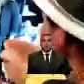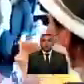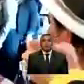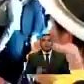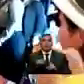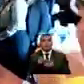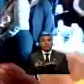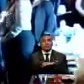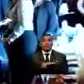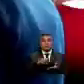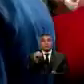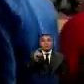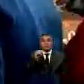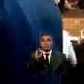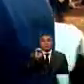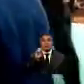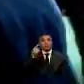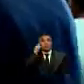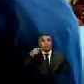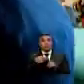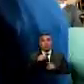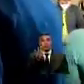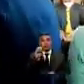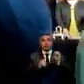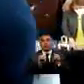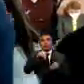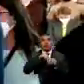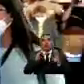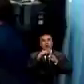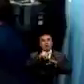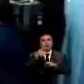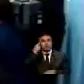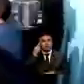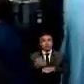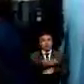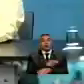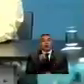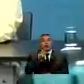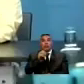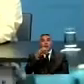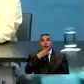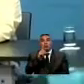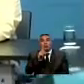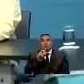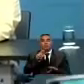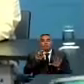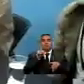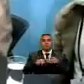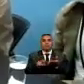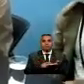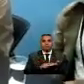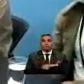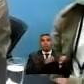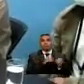Primera reunión oficial entre la CONAIE y el gobierno se dio el pasado 4 de octubre en Carondelet. Antes, el 20 de agosto, hubo una fallida, a la que